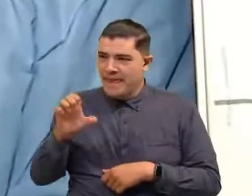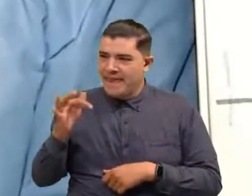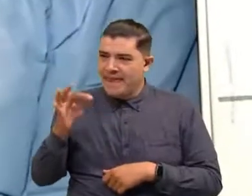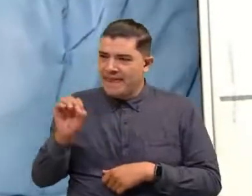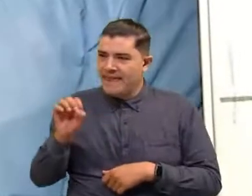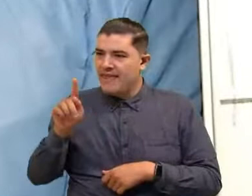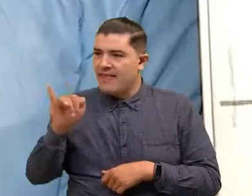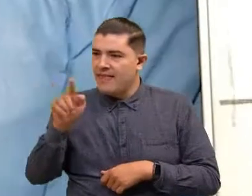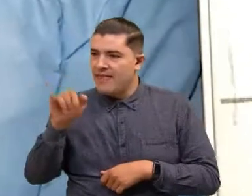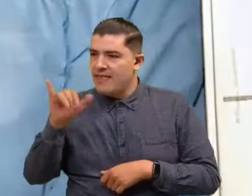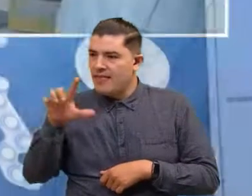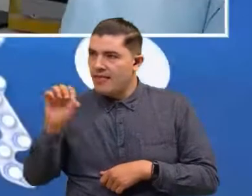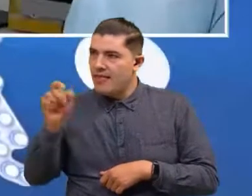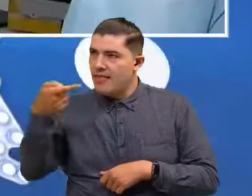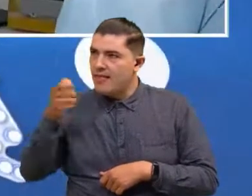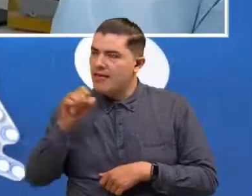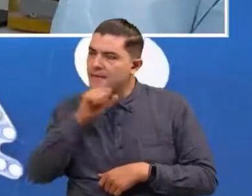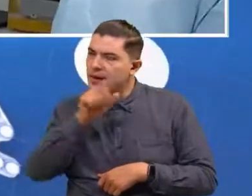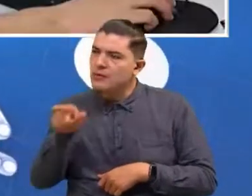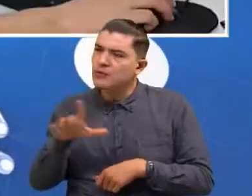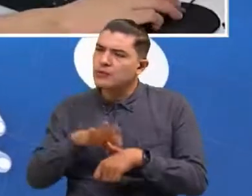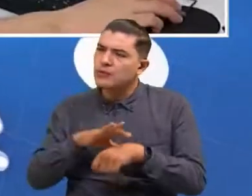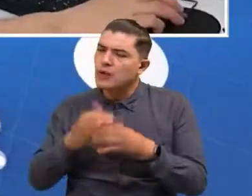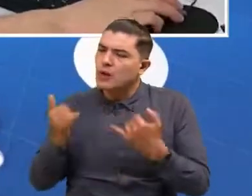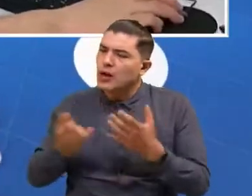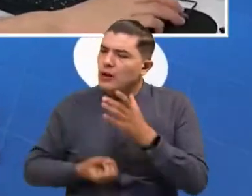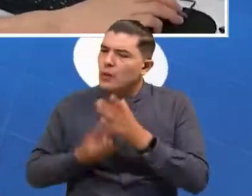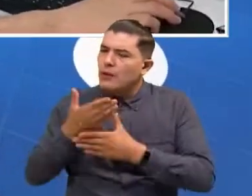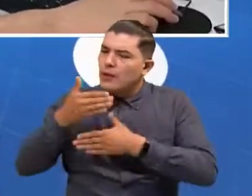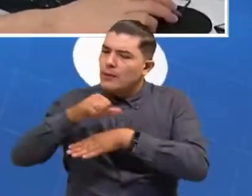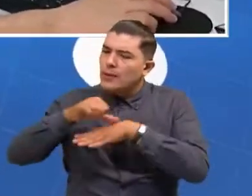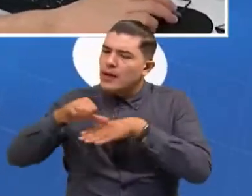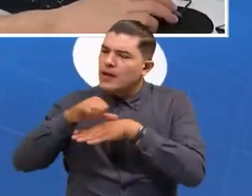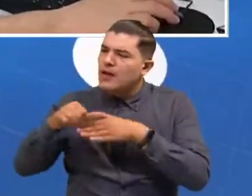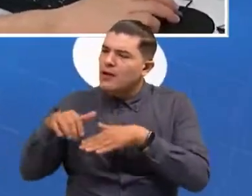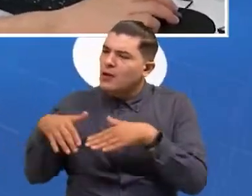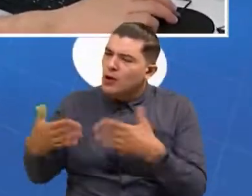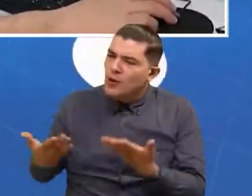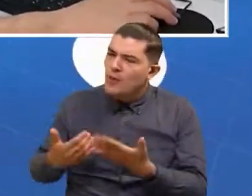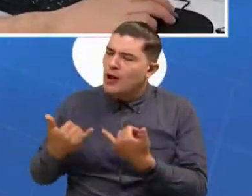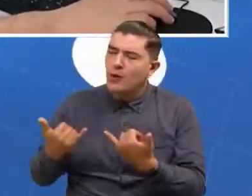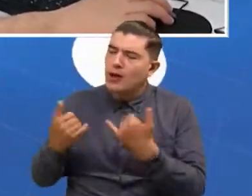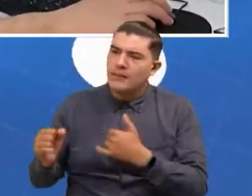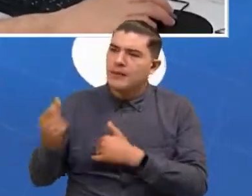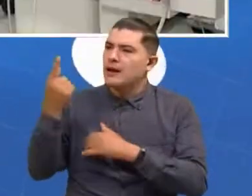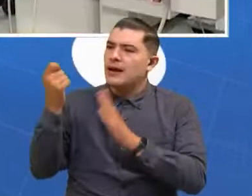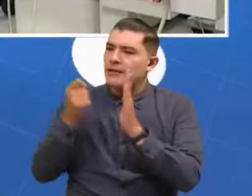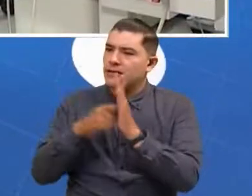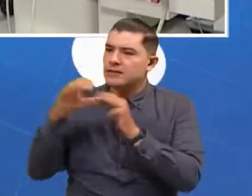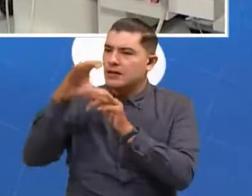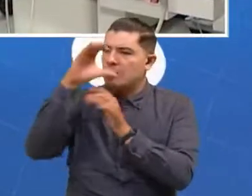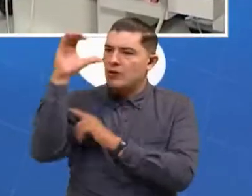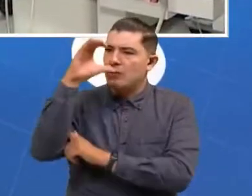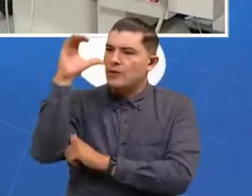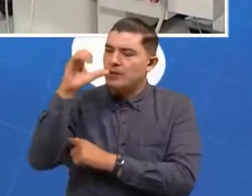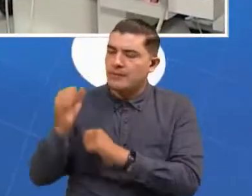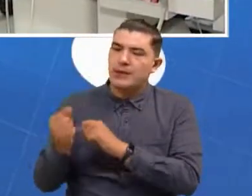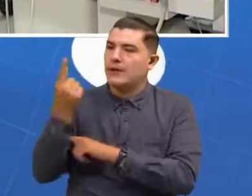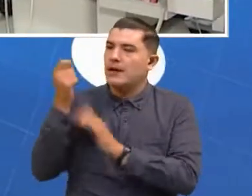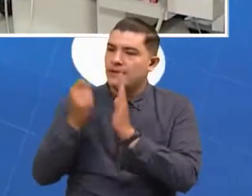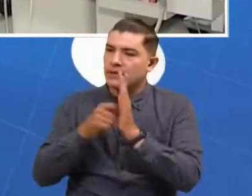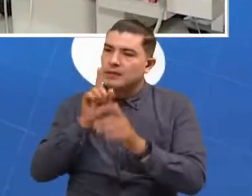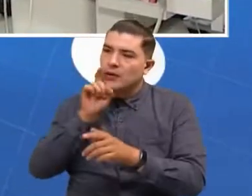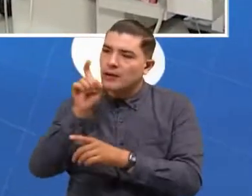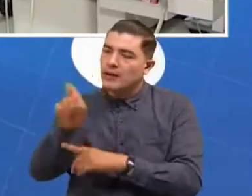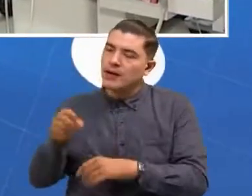Alexander, ¿cuál es este novedoso tratamiento? ¿Cuál es este procedimiento y lo que estamos realizando hoy aquí por primera vez en Colombia y por primera vez en Bucaramanga? Bueno,